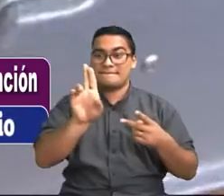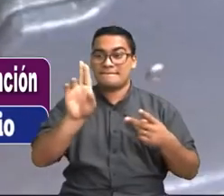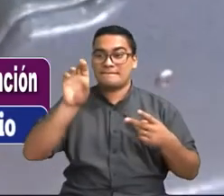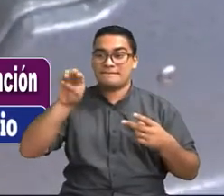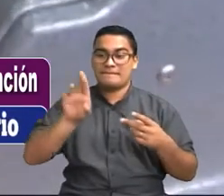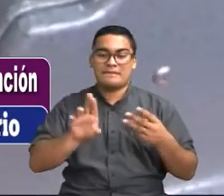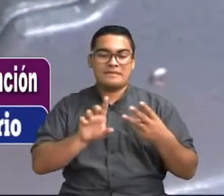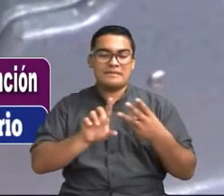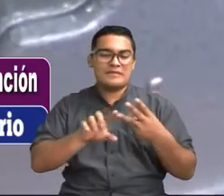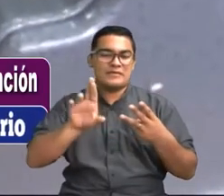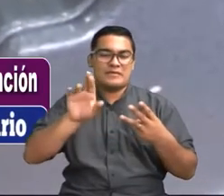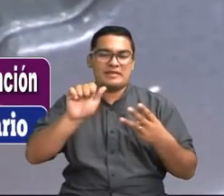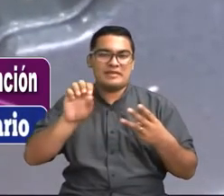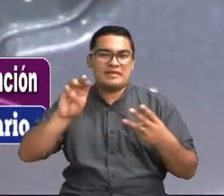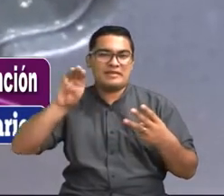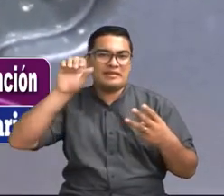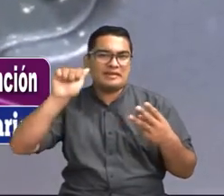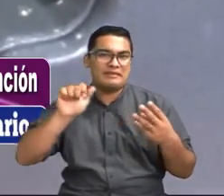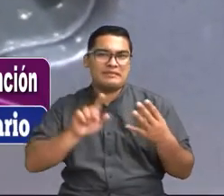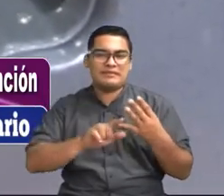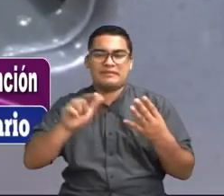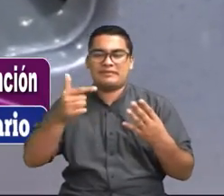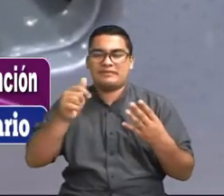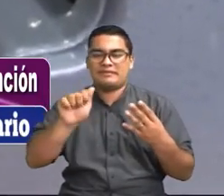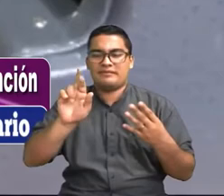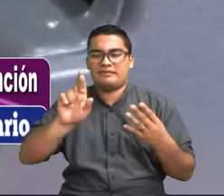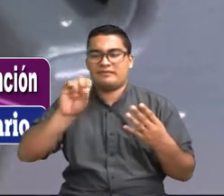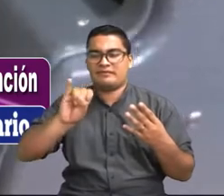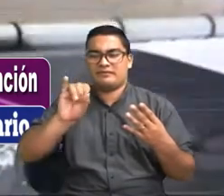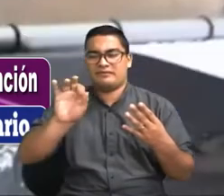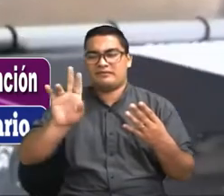multiétnica, multicultural. Creo que eso es una de las,